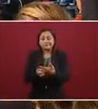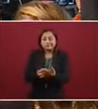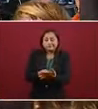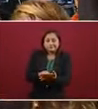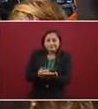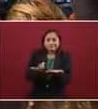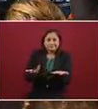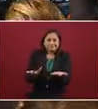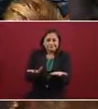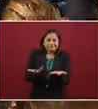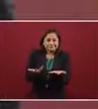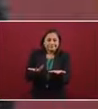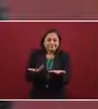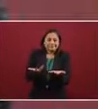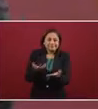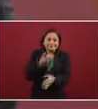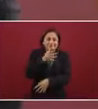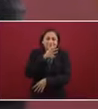ningún